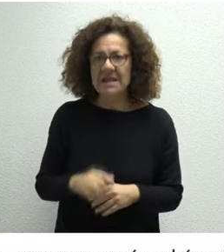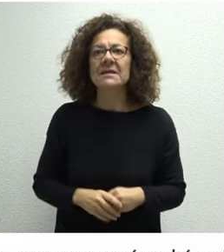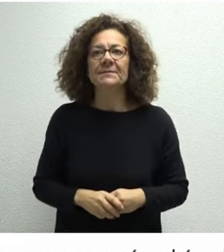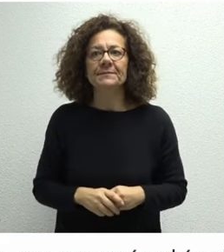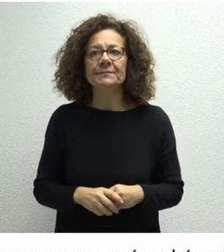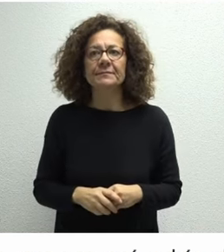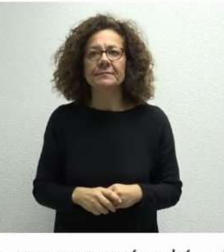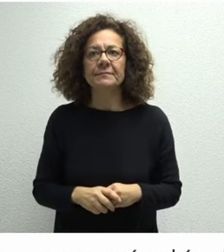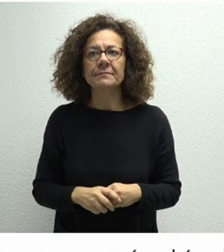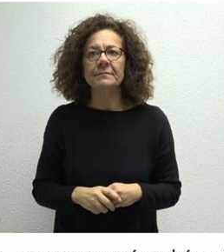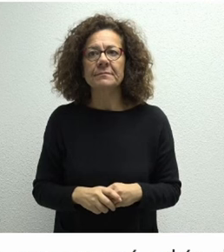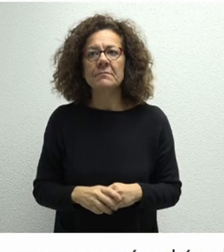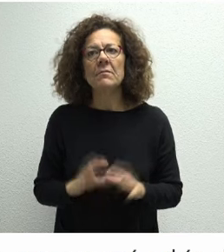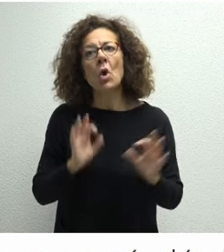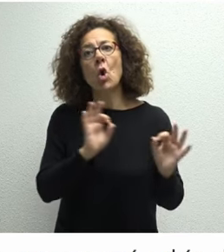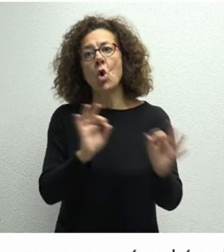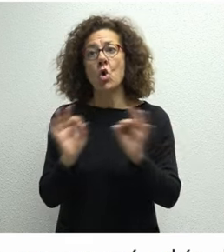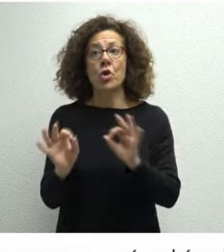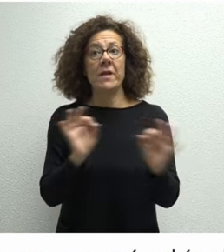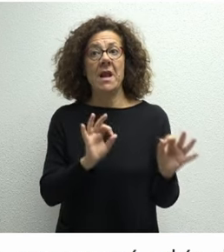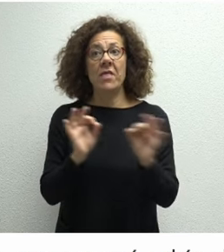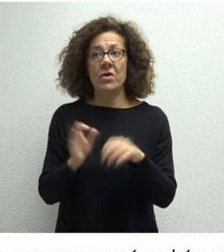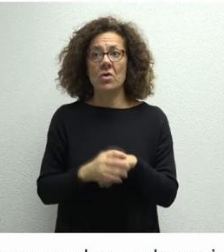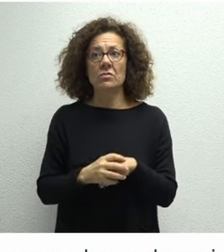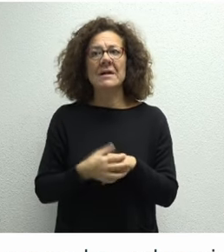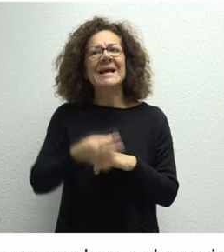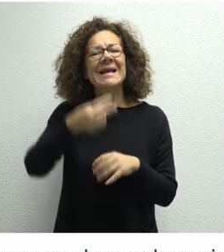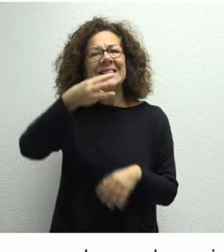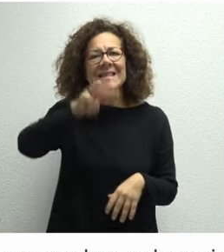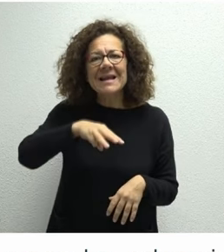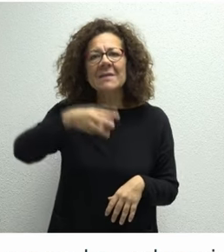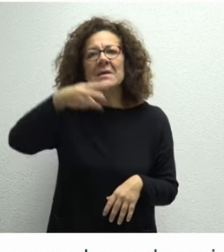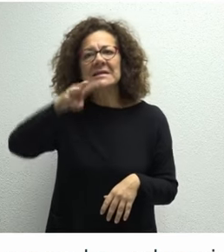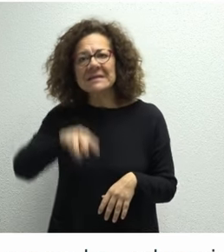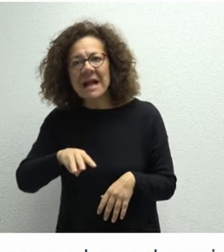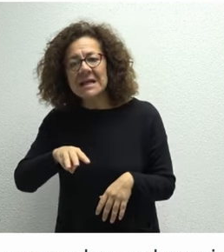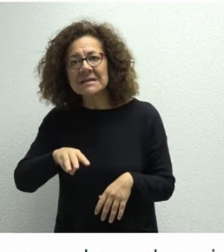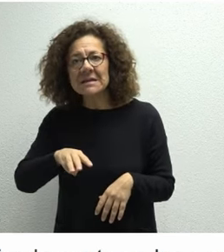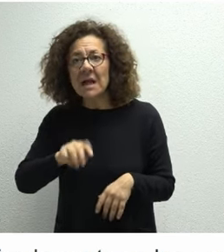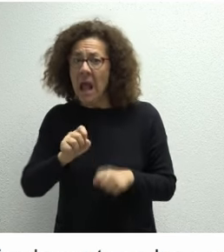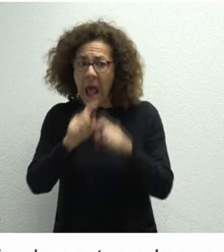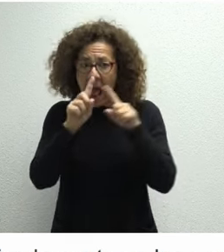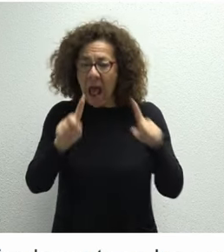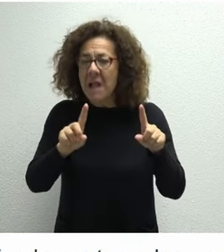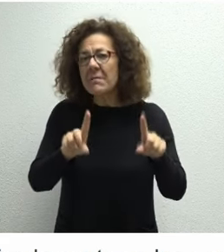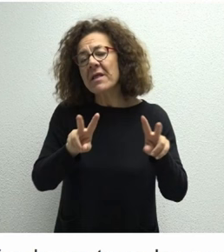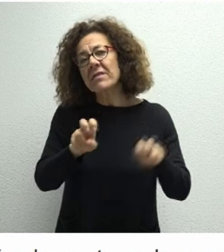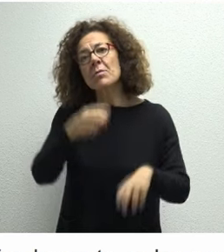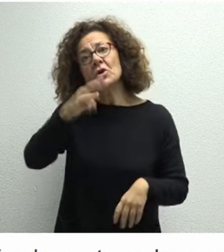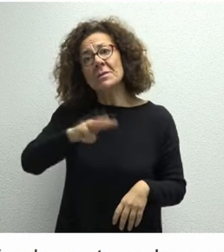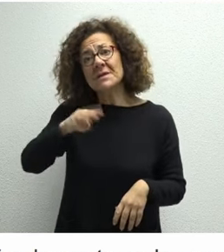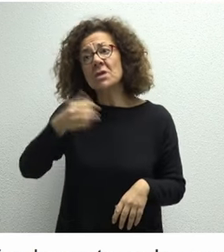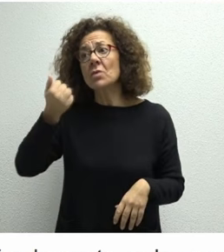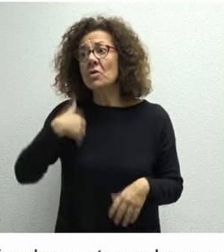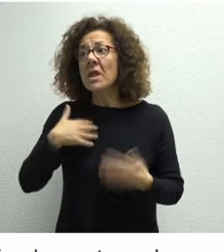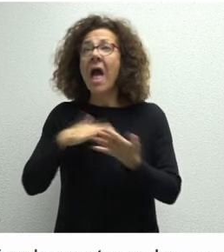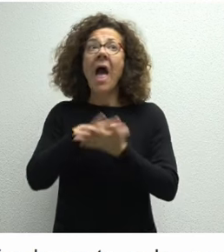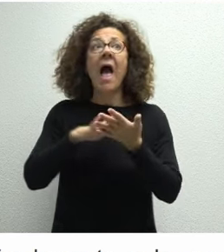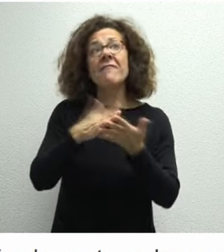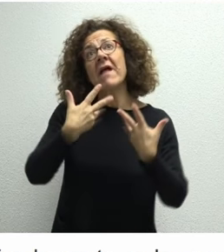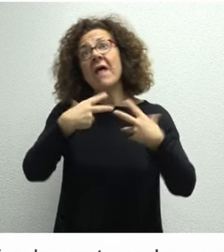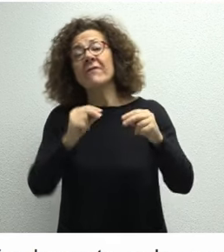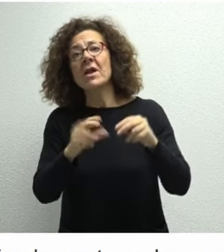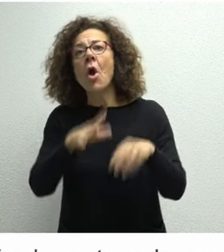no coordinaciones trimestrales Durante los primeros años trimestrales cuando ya no teníamos de qué hablar